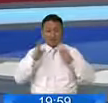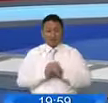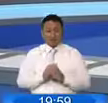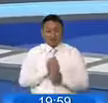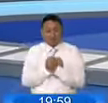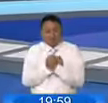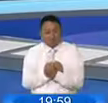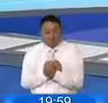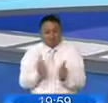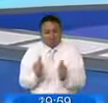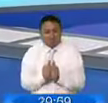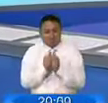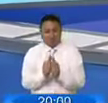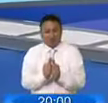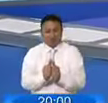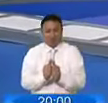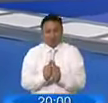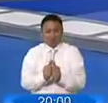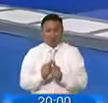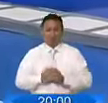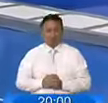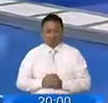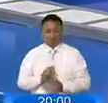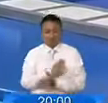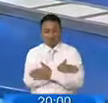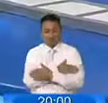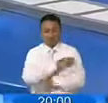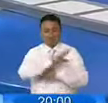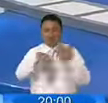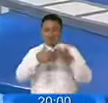cariño y sobre todo sintonía